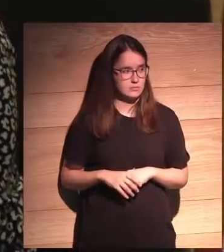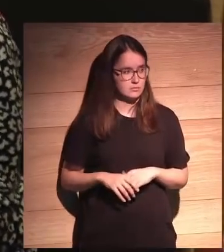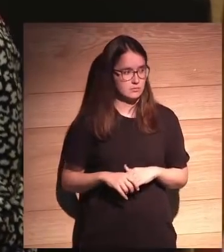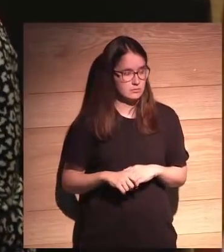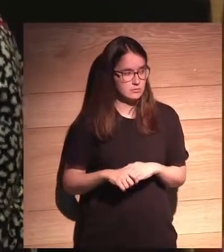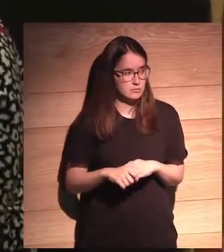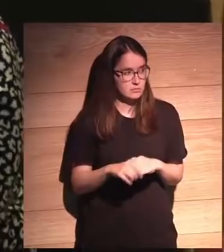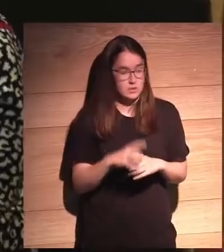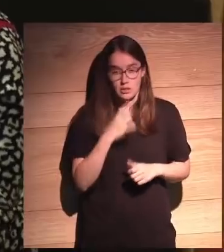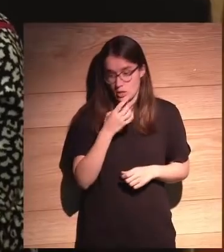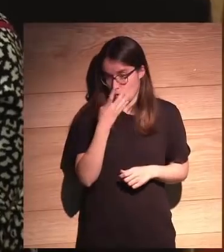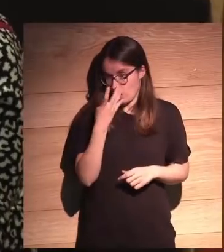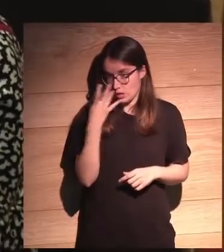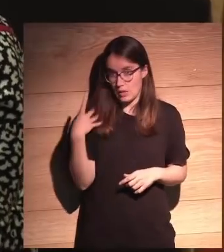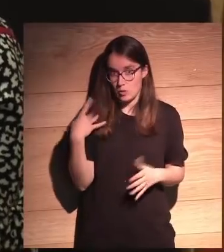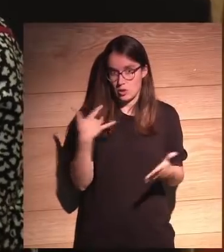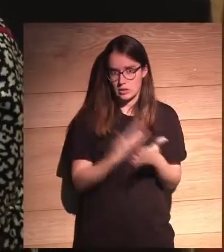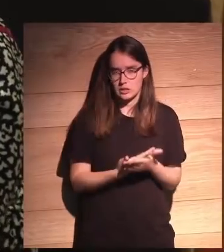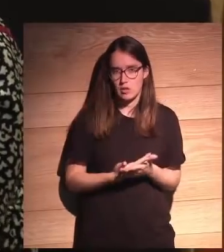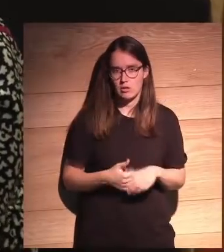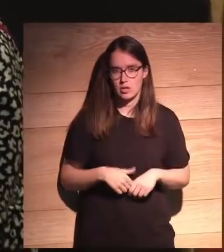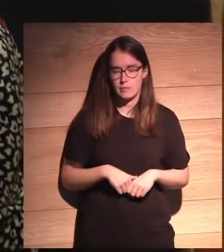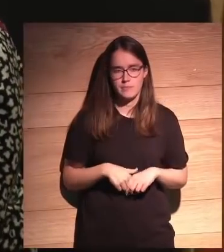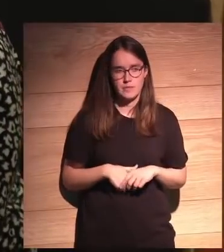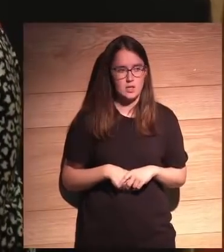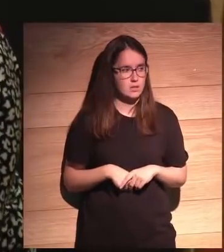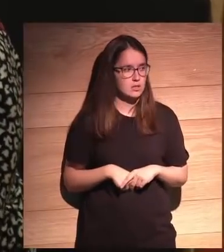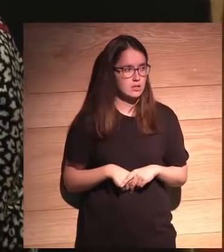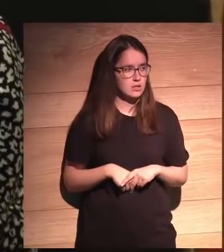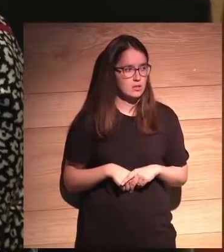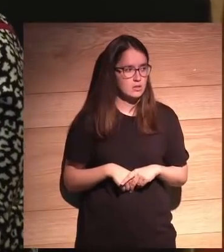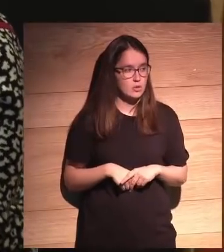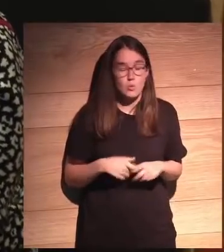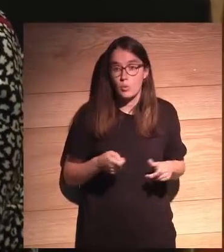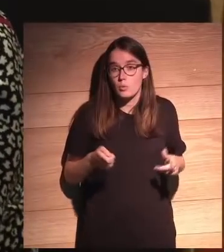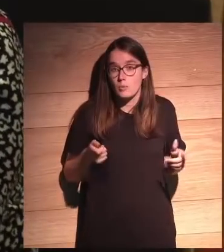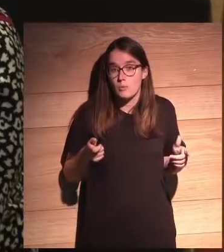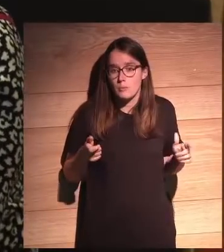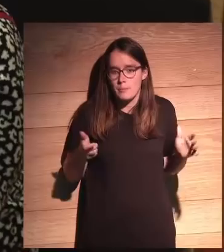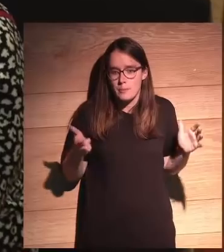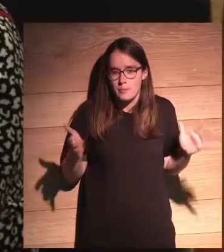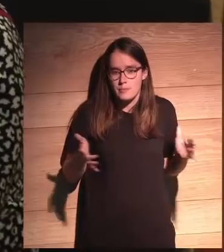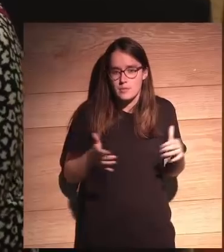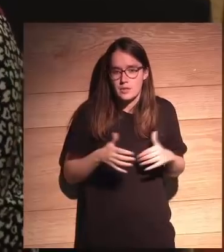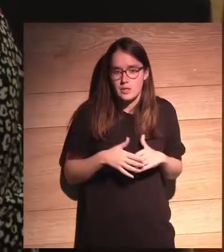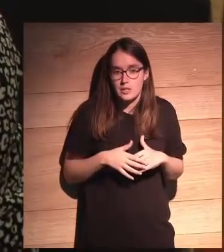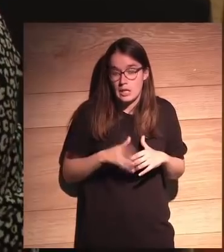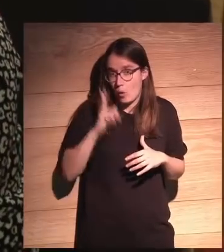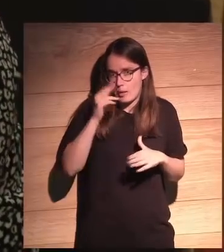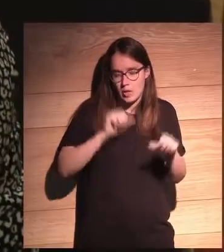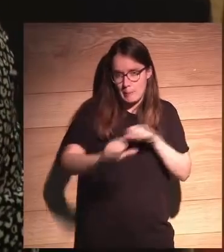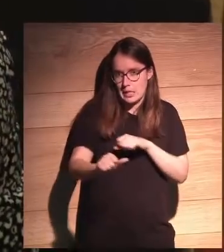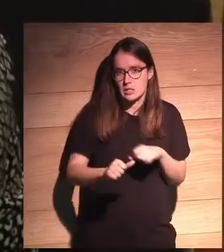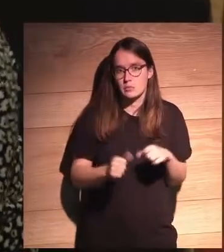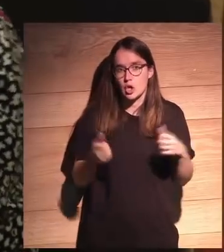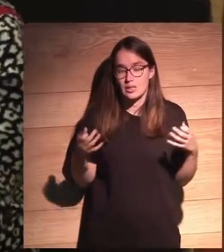O sea, llevo pues 4 años en este tema, y ya desde jubilada pues un poco más dedicada. Y hay que